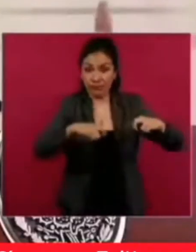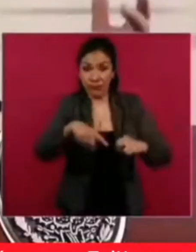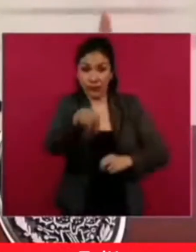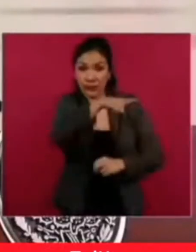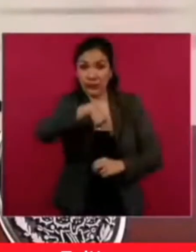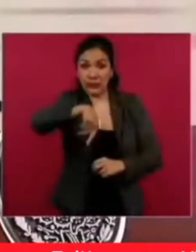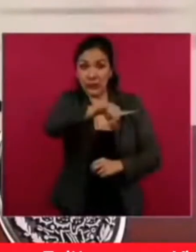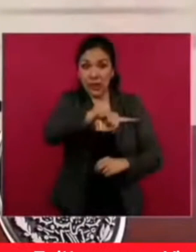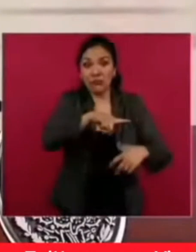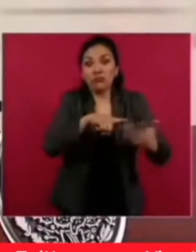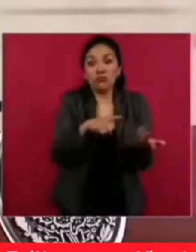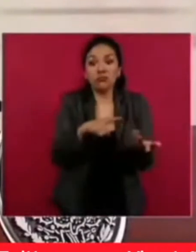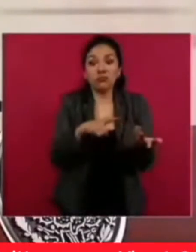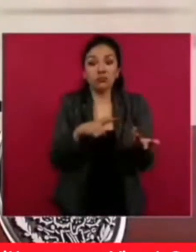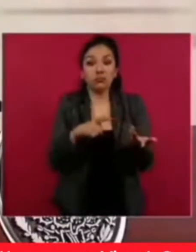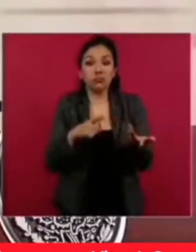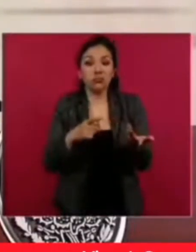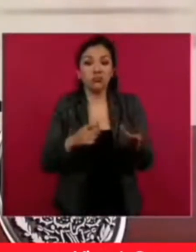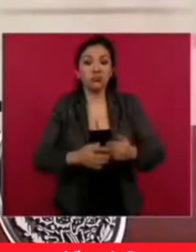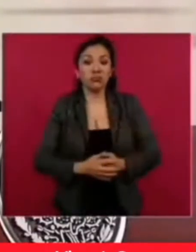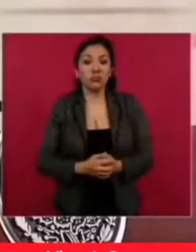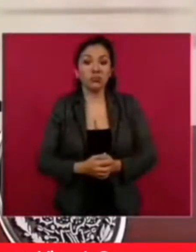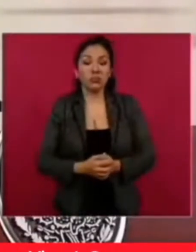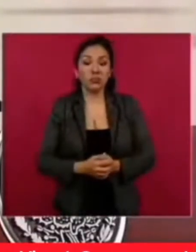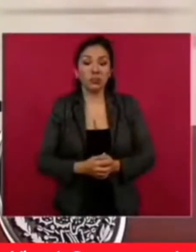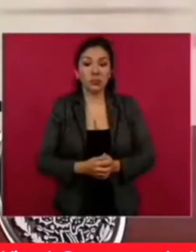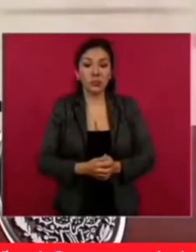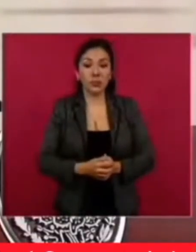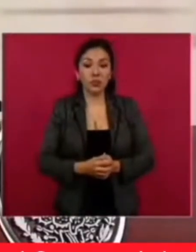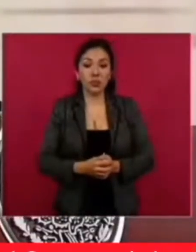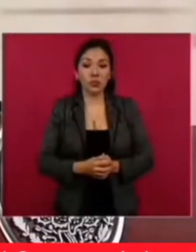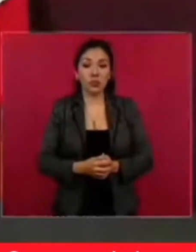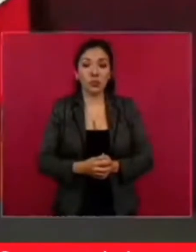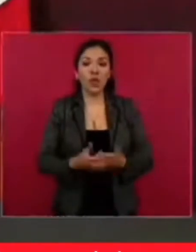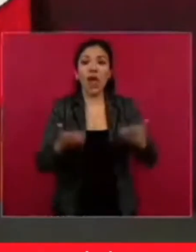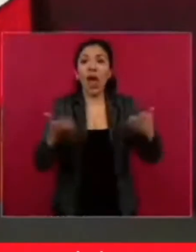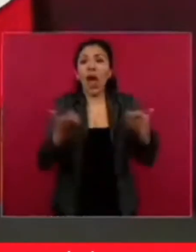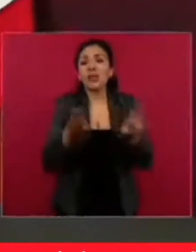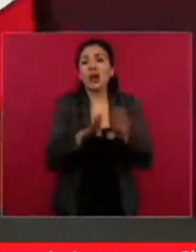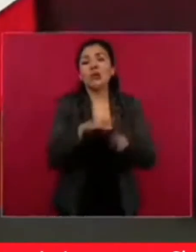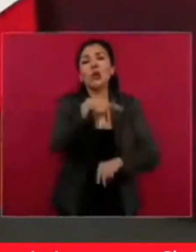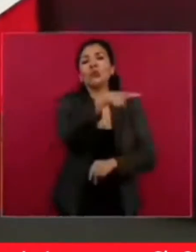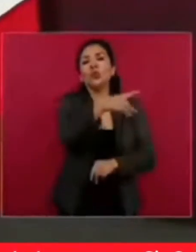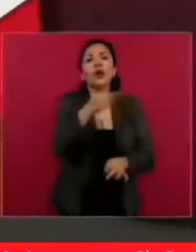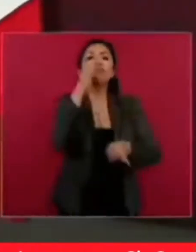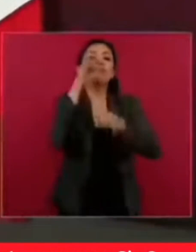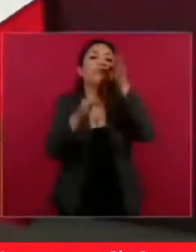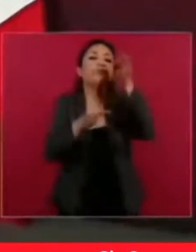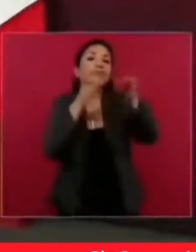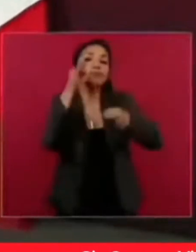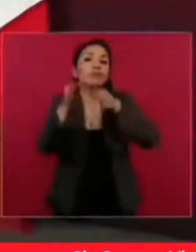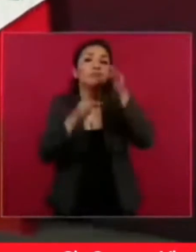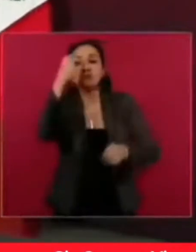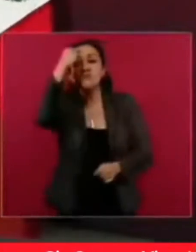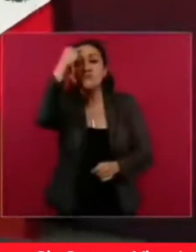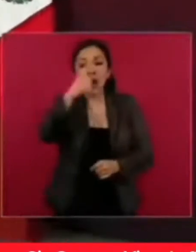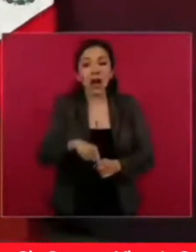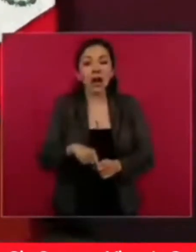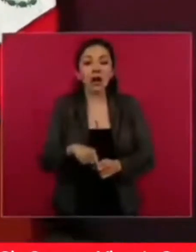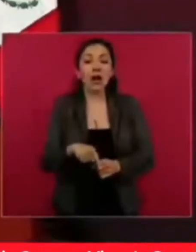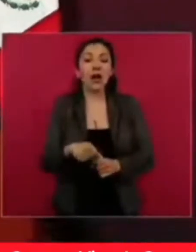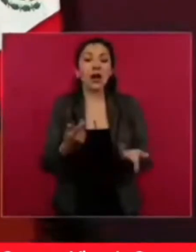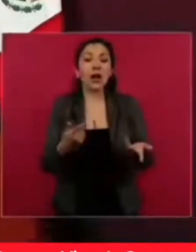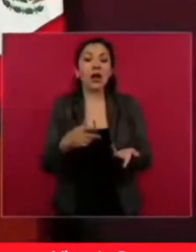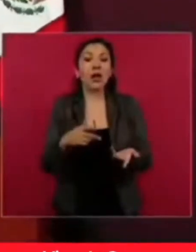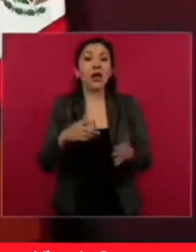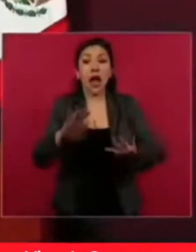estén haciendo pues una promoción para que no se